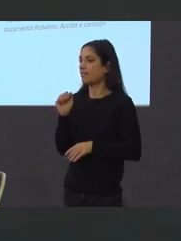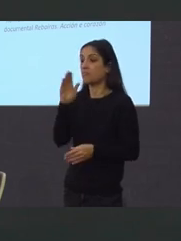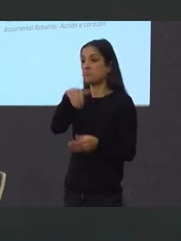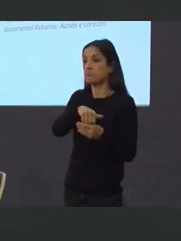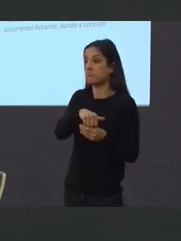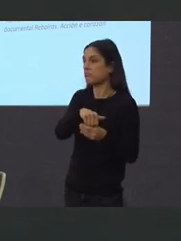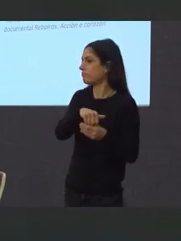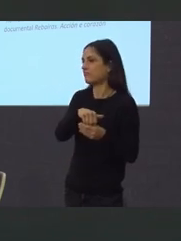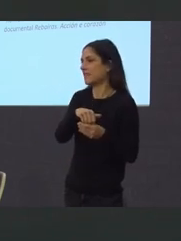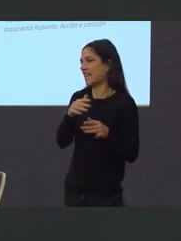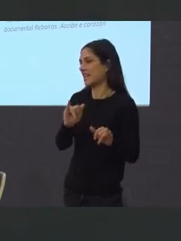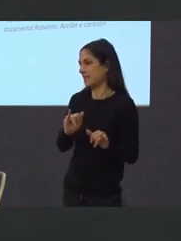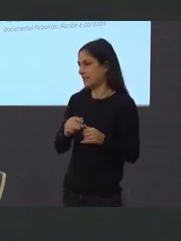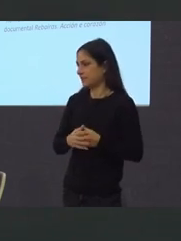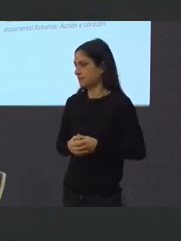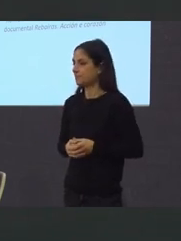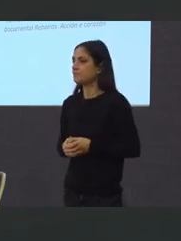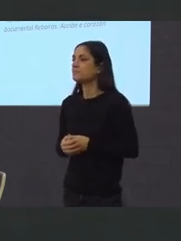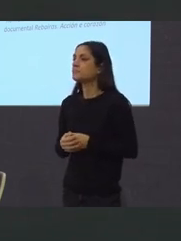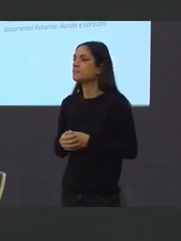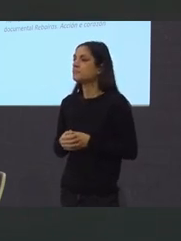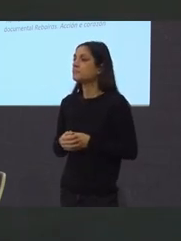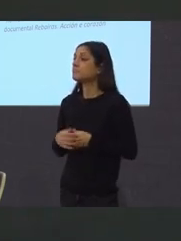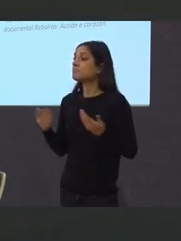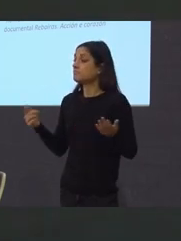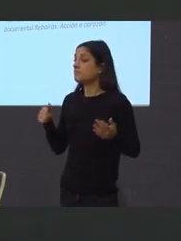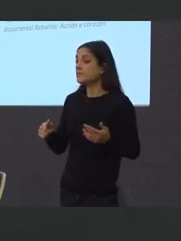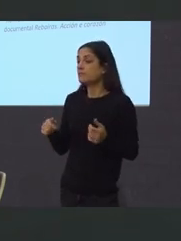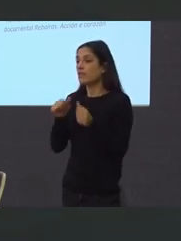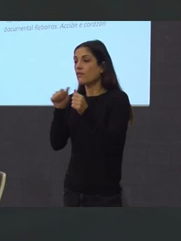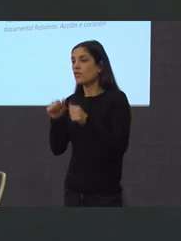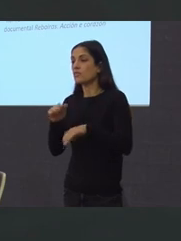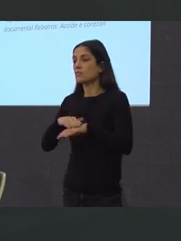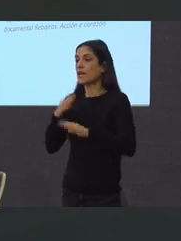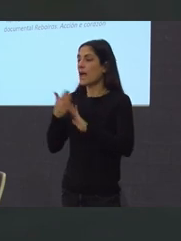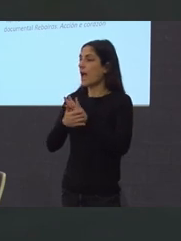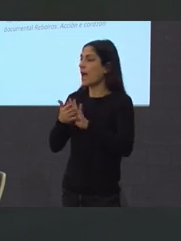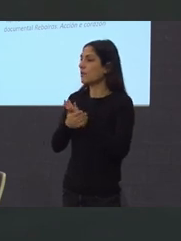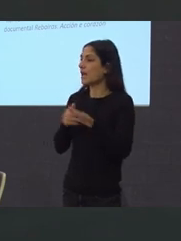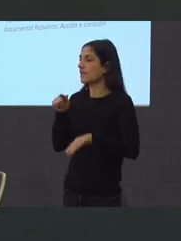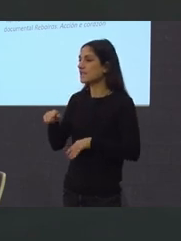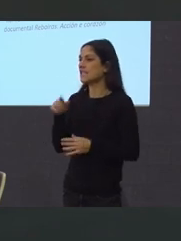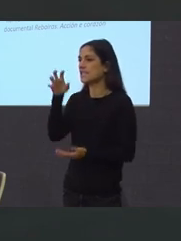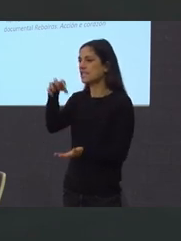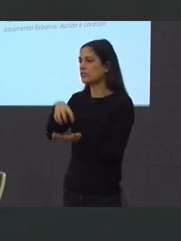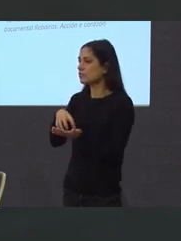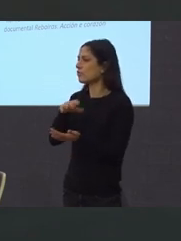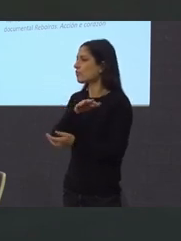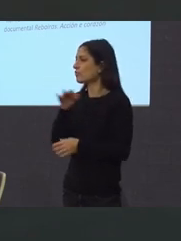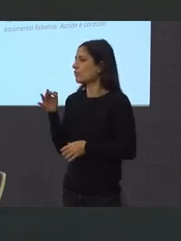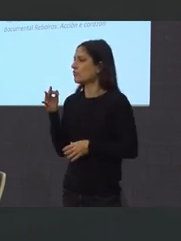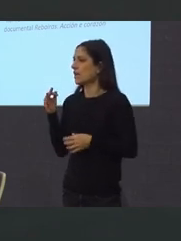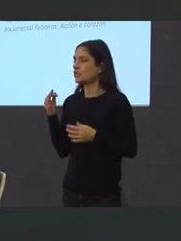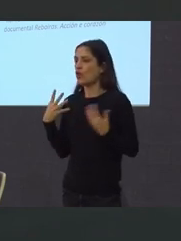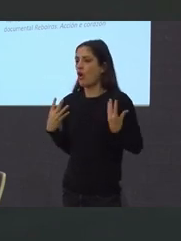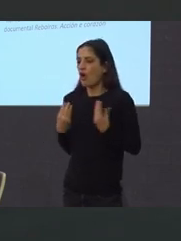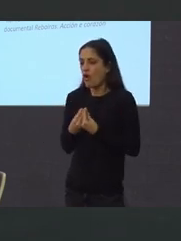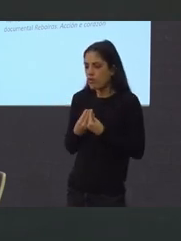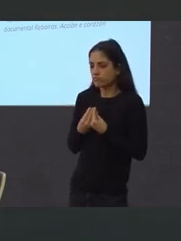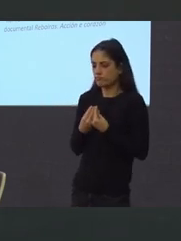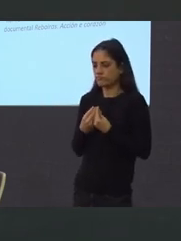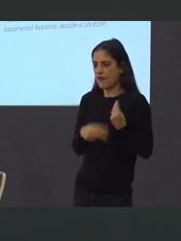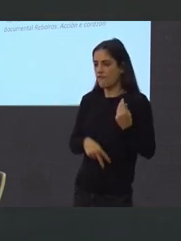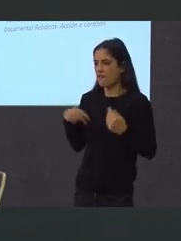E neste sentido, para falar desa institución e da conivencia que tivo con franquismo e